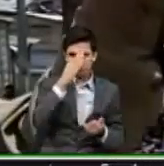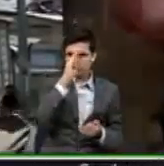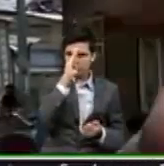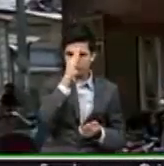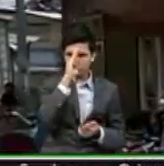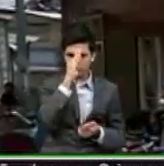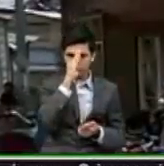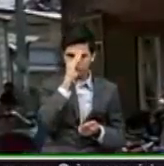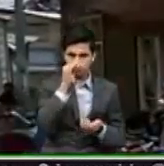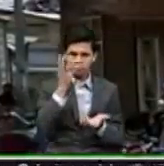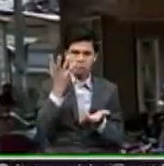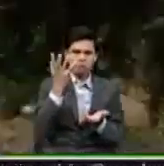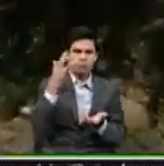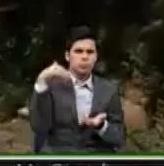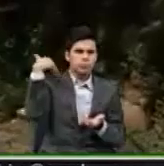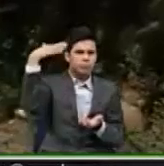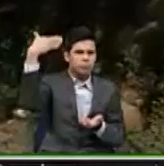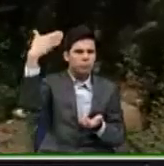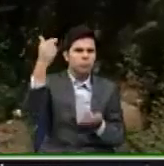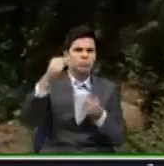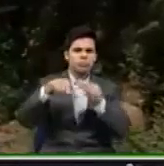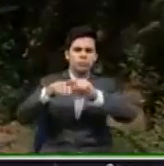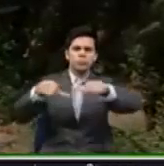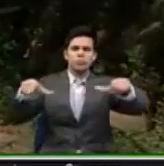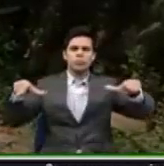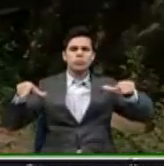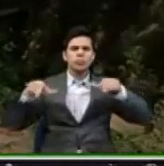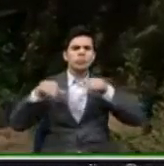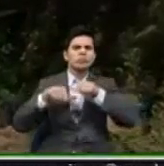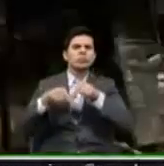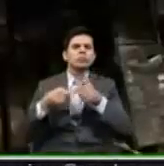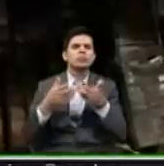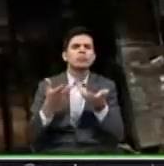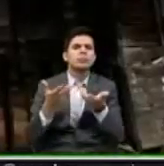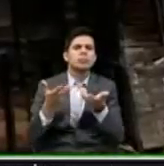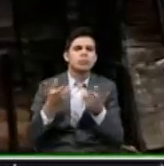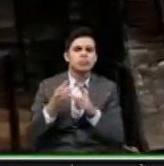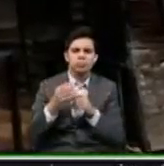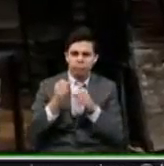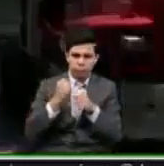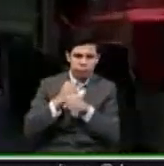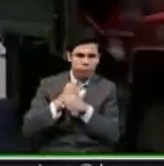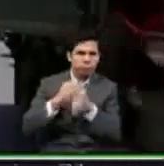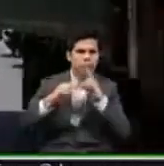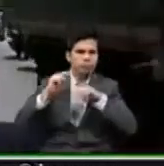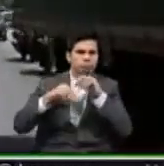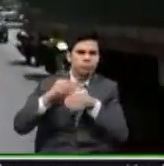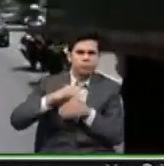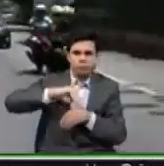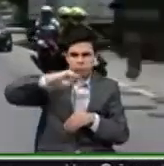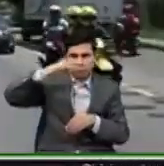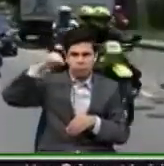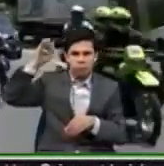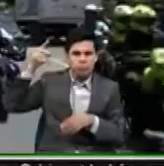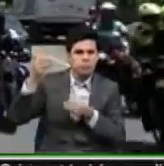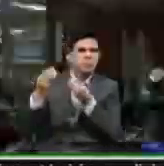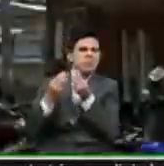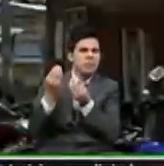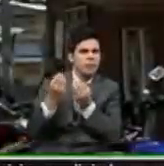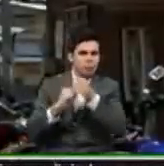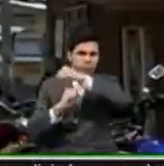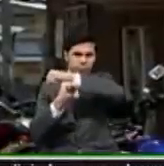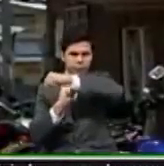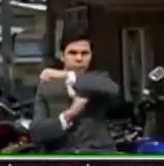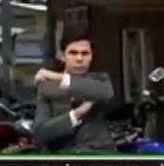pasará con los lotes de las personas que queden a orilla del talú? ¿Qué tan reforzado puede ser el talú y qué tanto peso se le